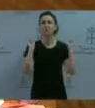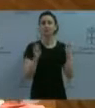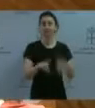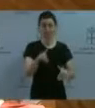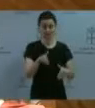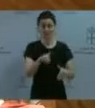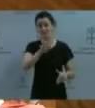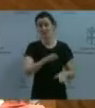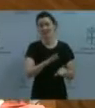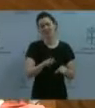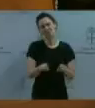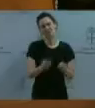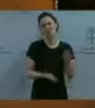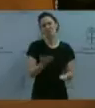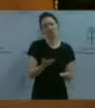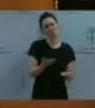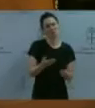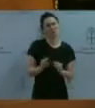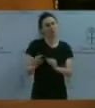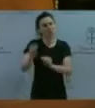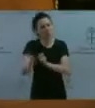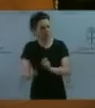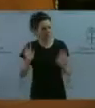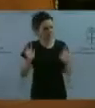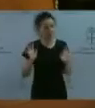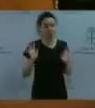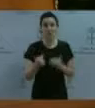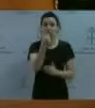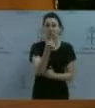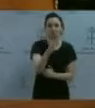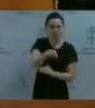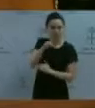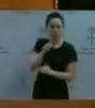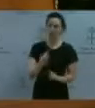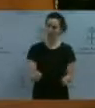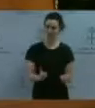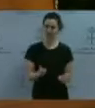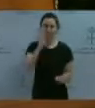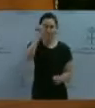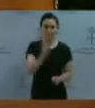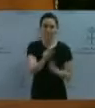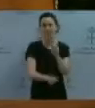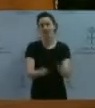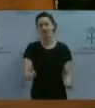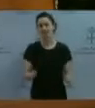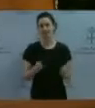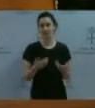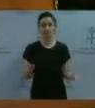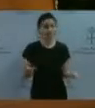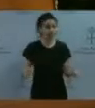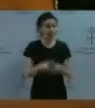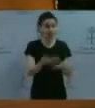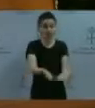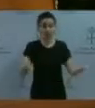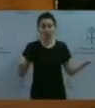estamos falando de imposiciones, estamos falando de escuchar a la sociedad asturiana. Una sociedad asturiana que nos está reclamando que nadie en